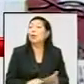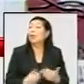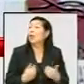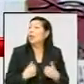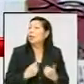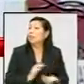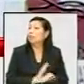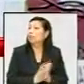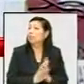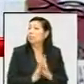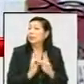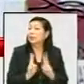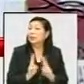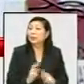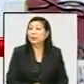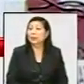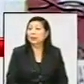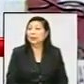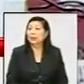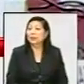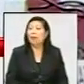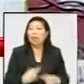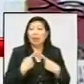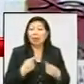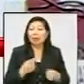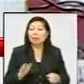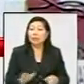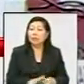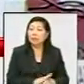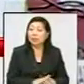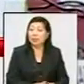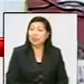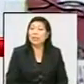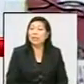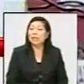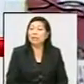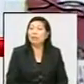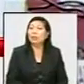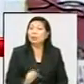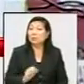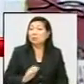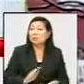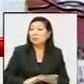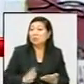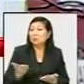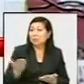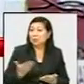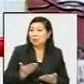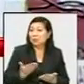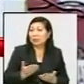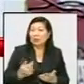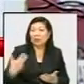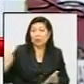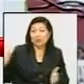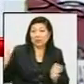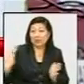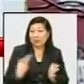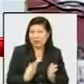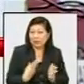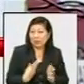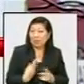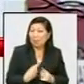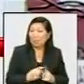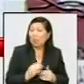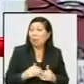tenemos Bevacizumab, que es el famoso Avastin. Nos autorizaban una inyección,